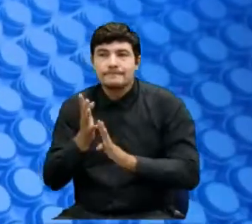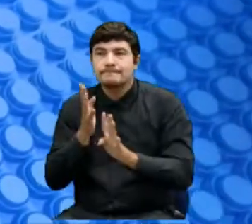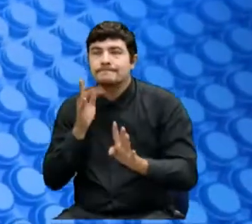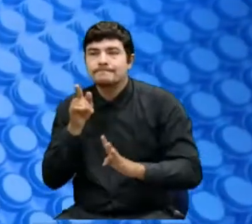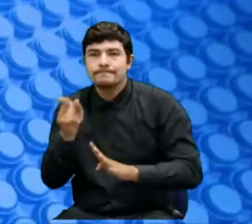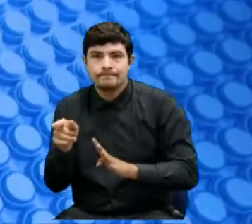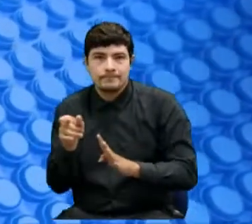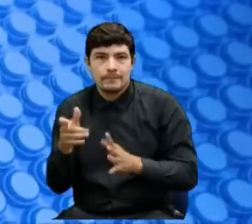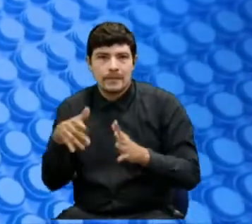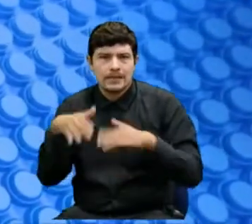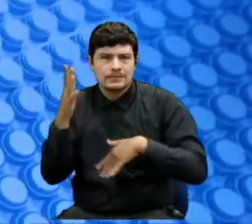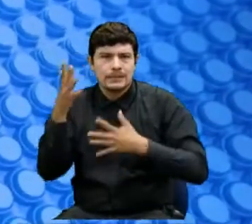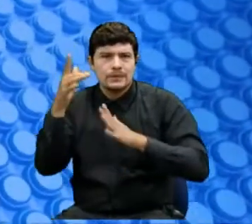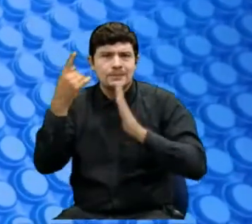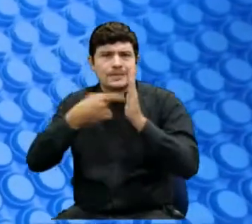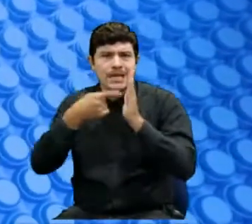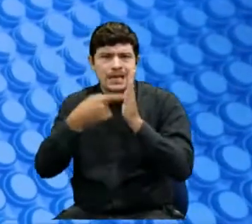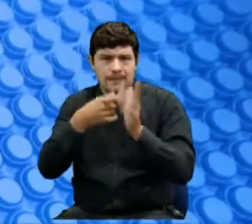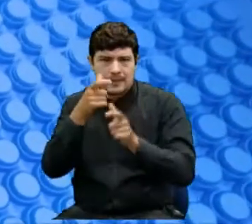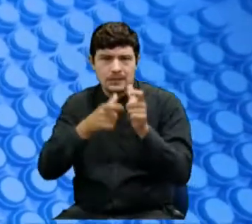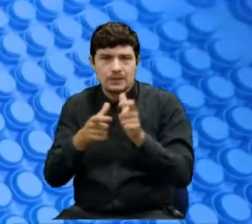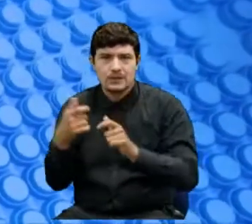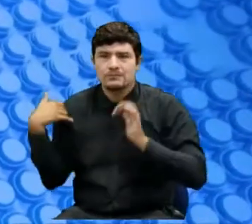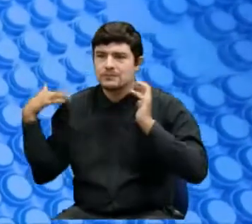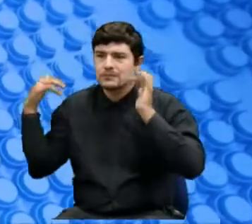1000 personas aquí apostadas.